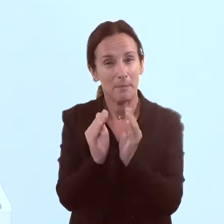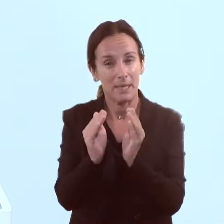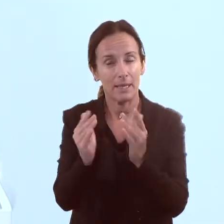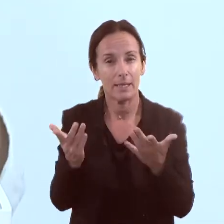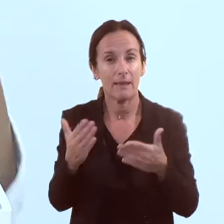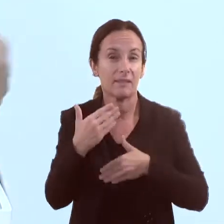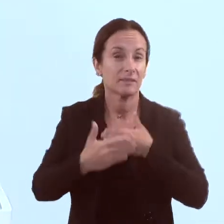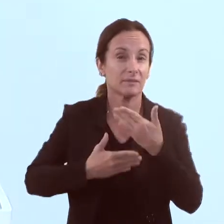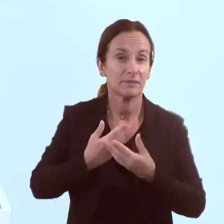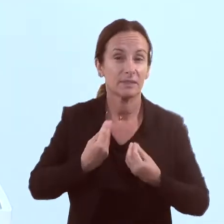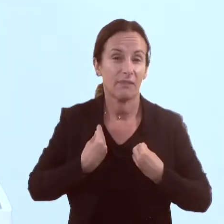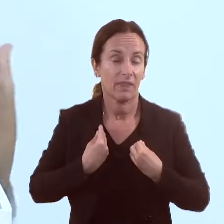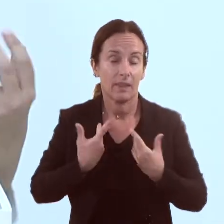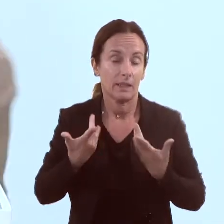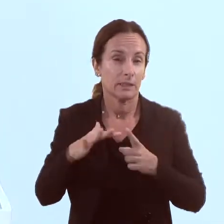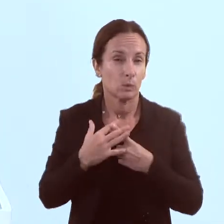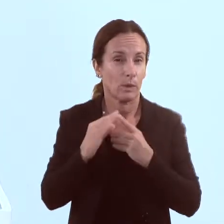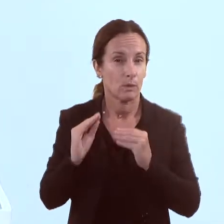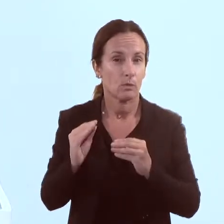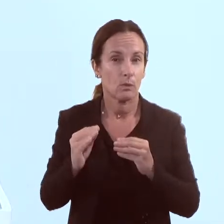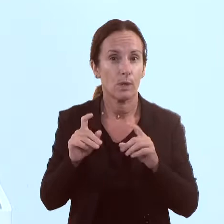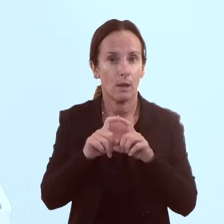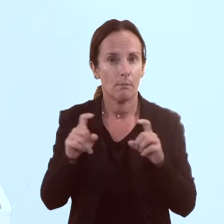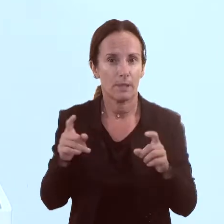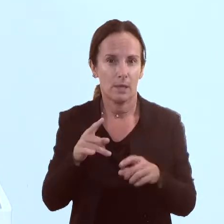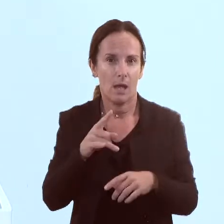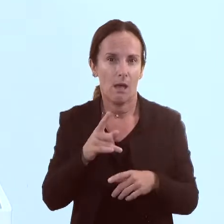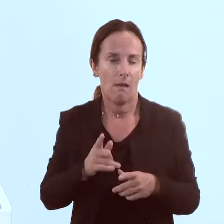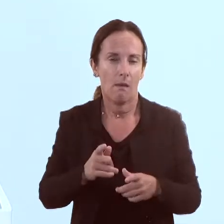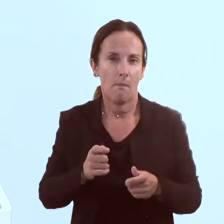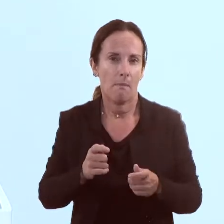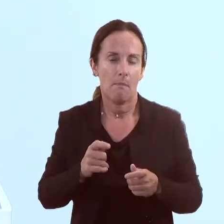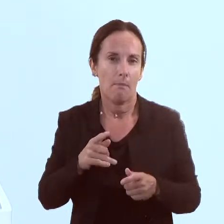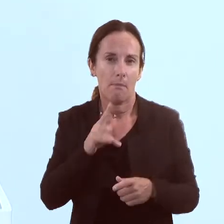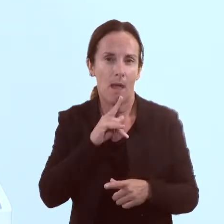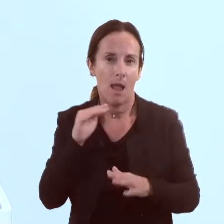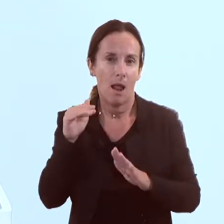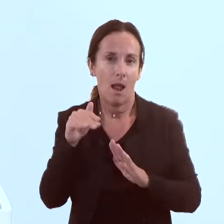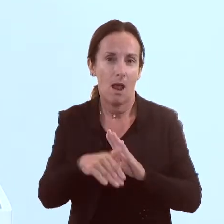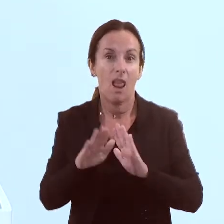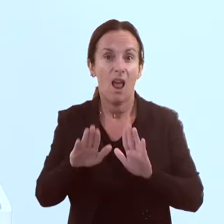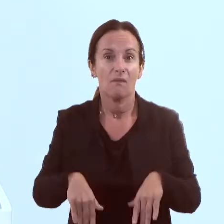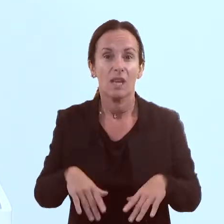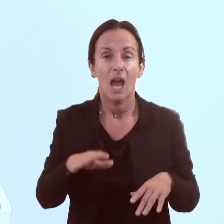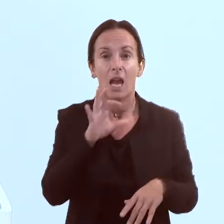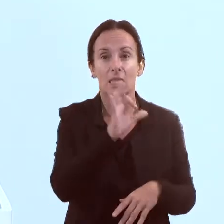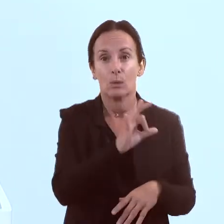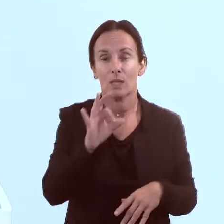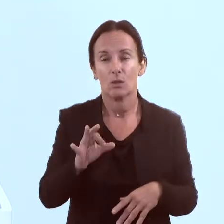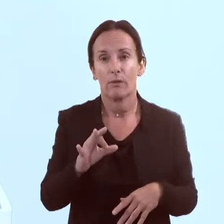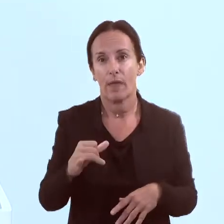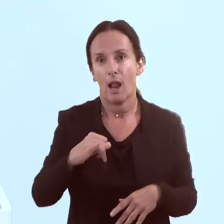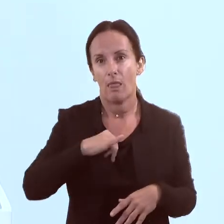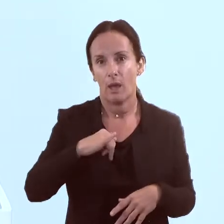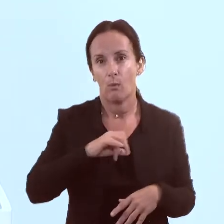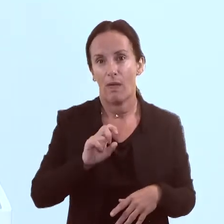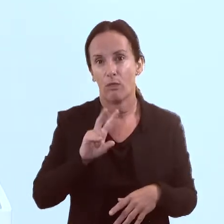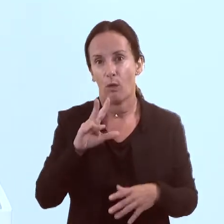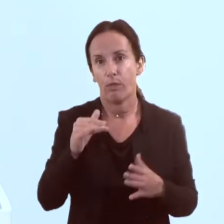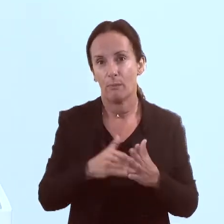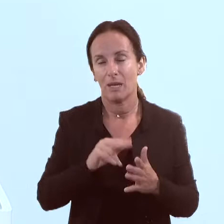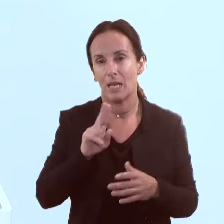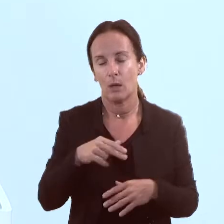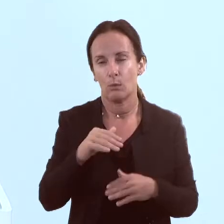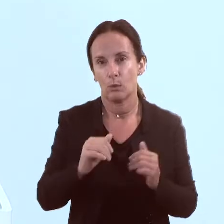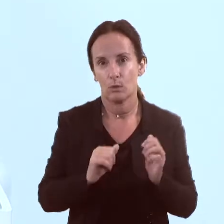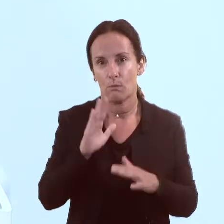momento determinado, por distintas circunstancias, la empresa empieza a irle mal y la mujer al final acaba generando una deuda con la Seguridad Social de más de 12.000 euros, ¿vale?